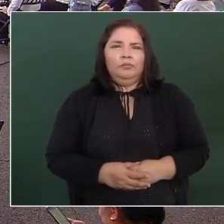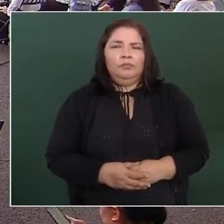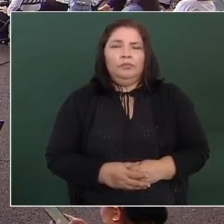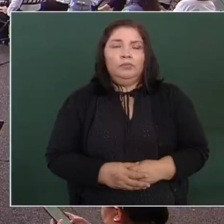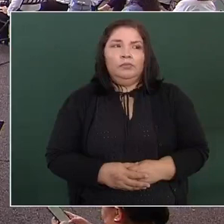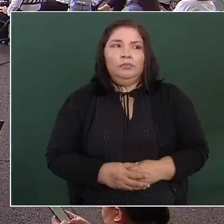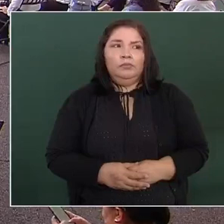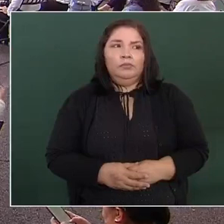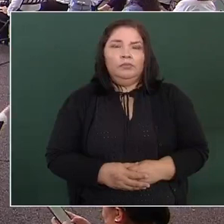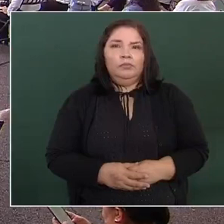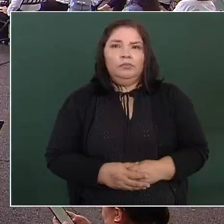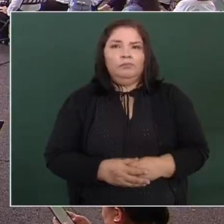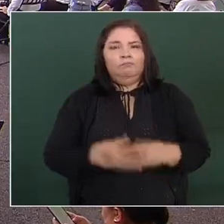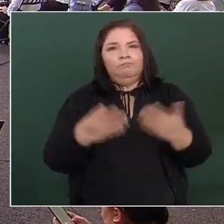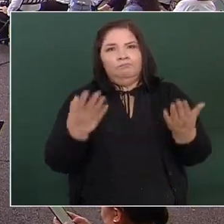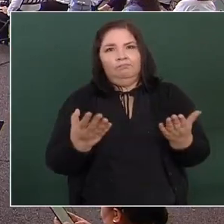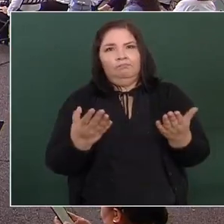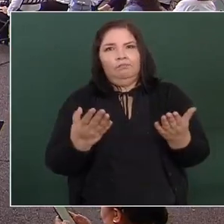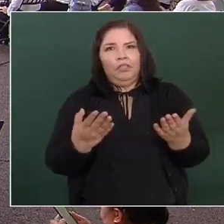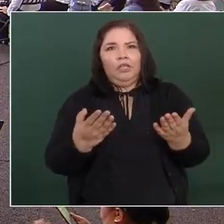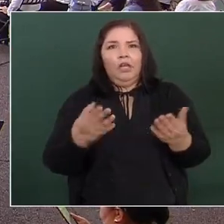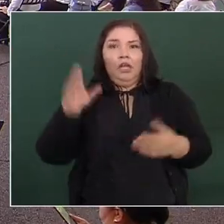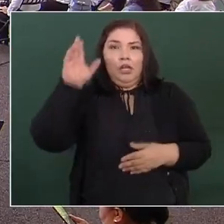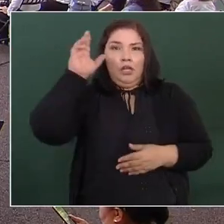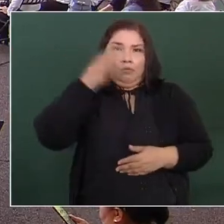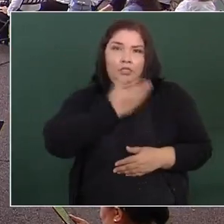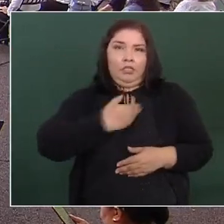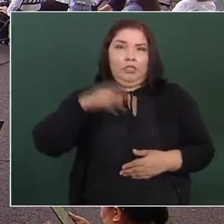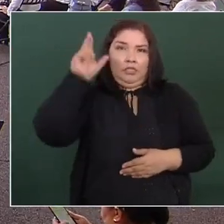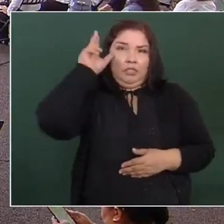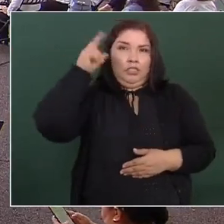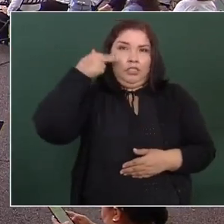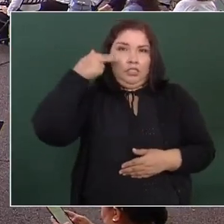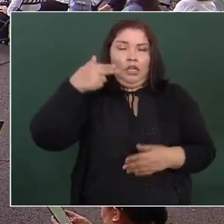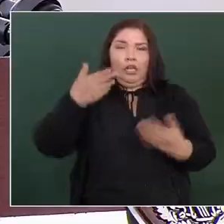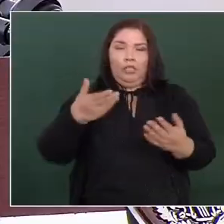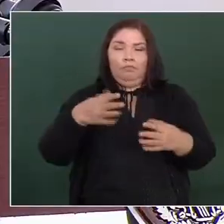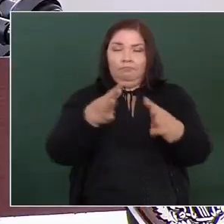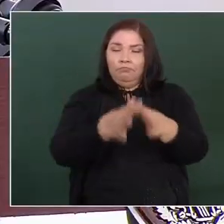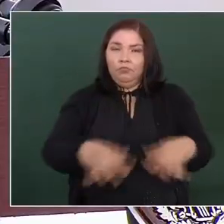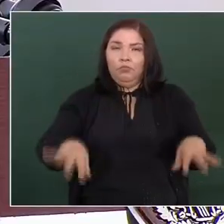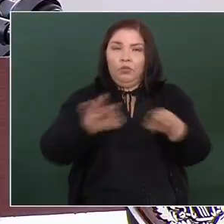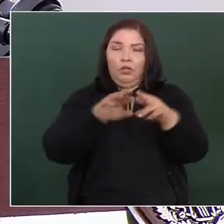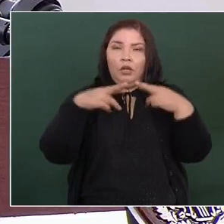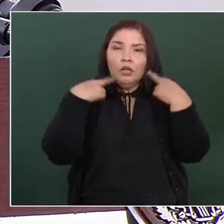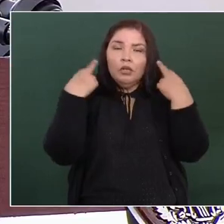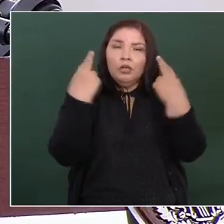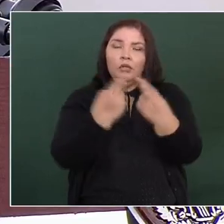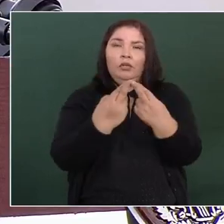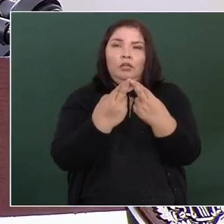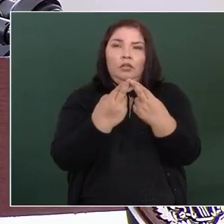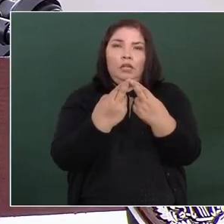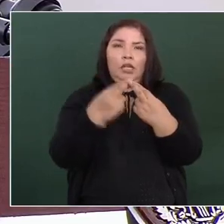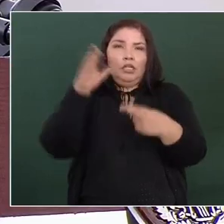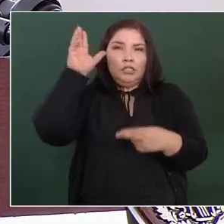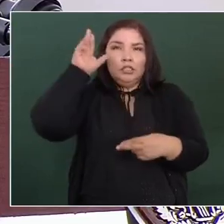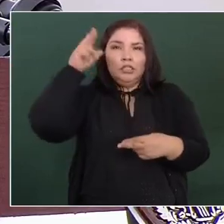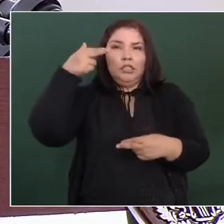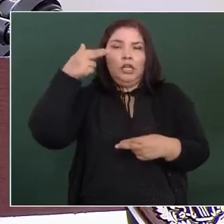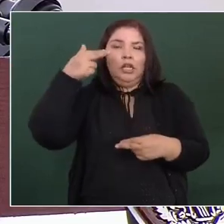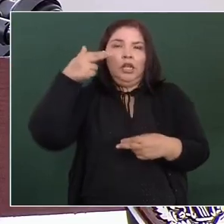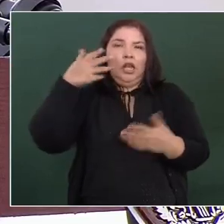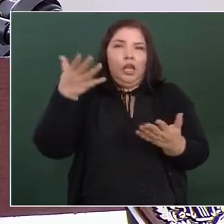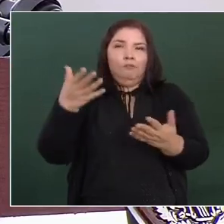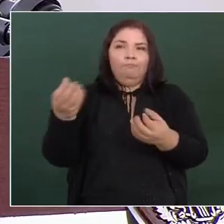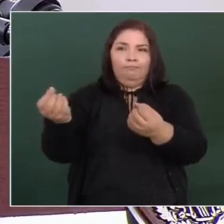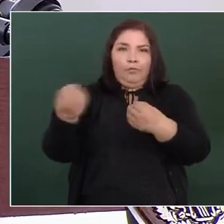¿Sigo? Bueno, con Xi Jinping, por supuesto, es decir, es una reunión importantísima. Creo que China nos